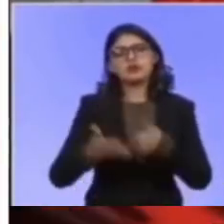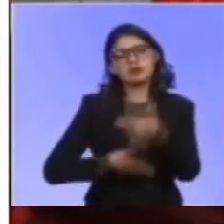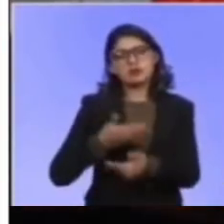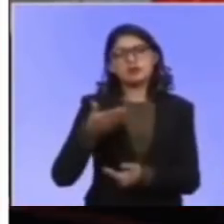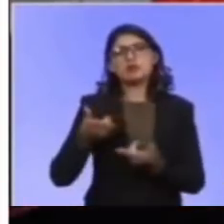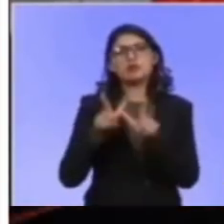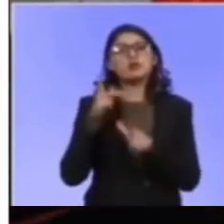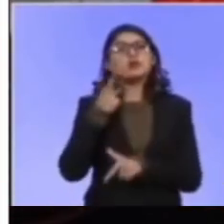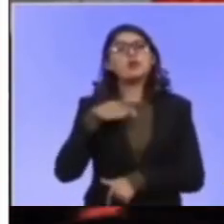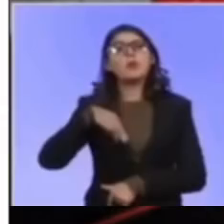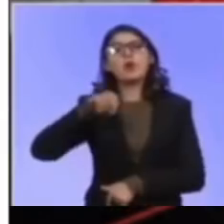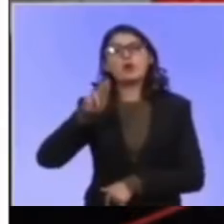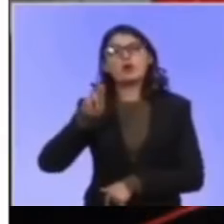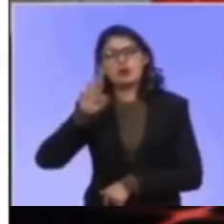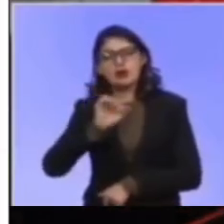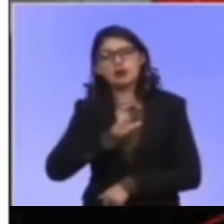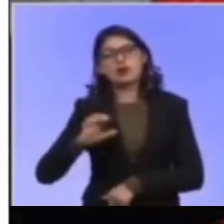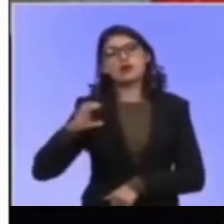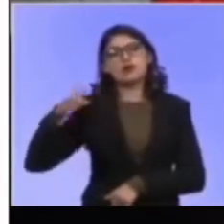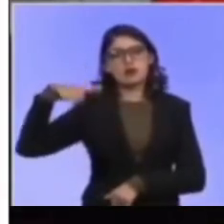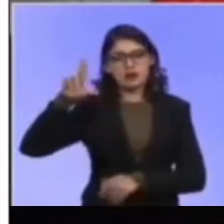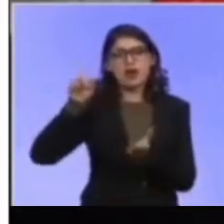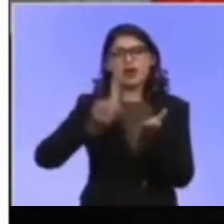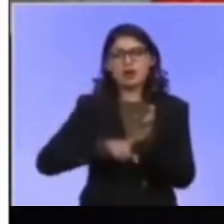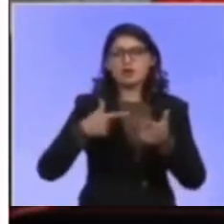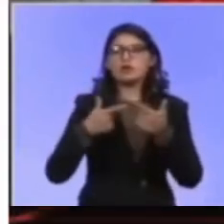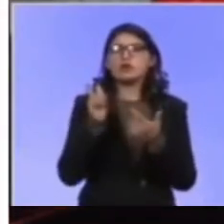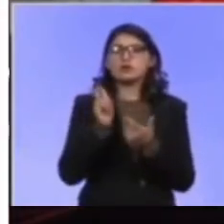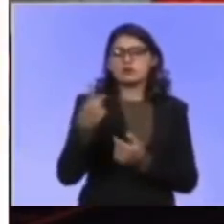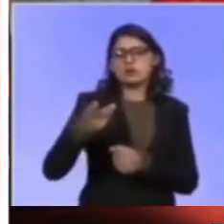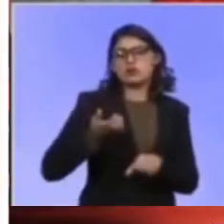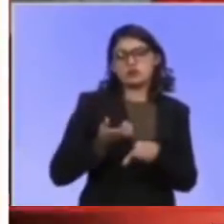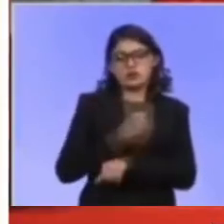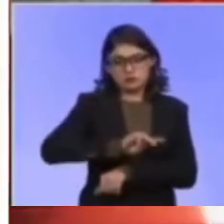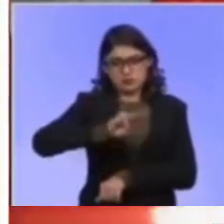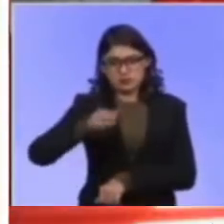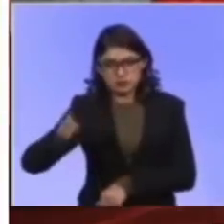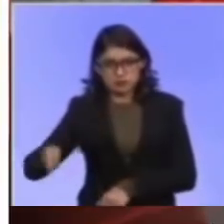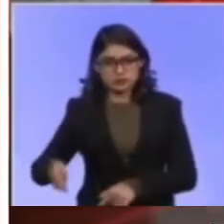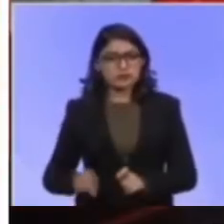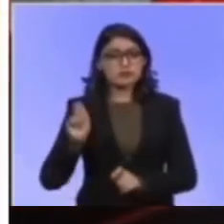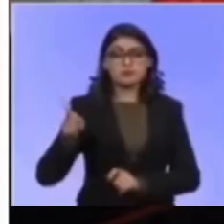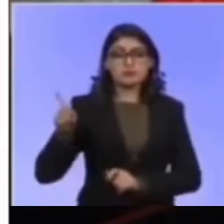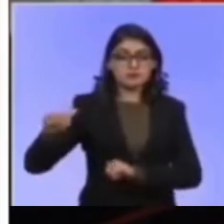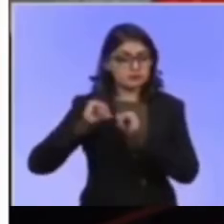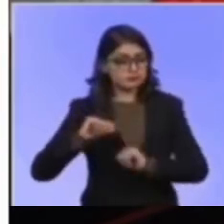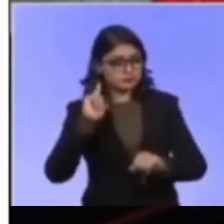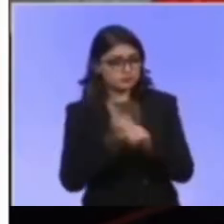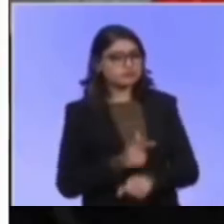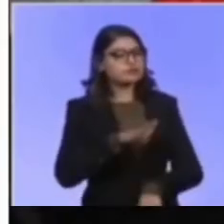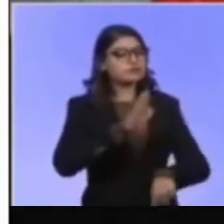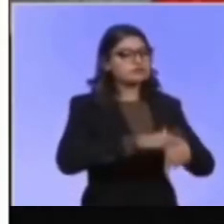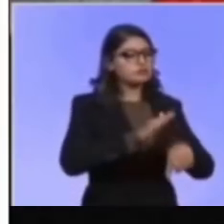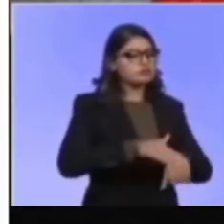al gobierno de michoacán derivado de esto requirió a morena información relacionada con la propaganda detectada